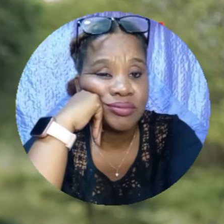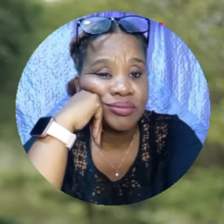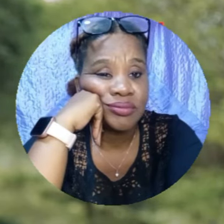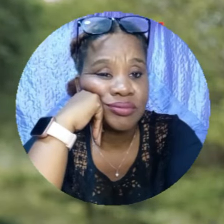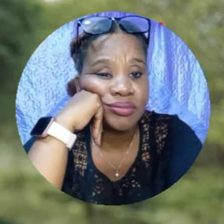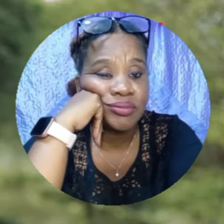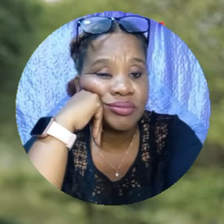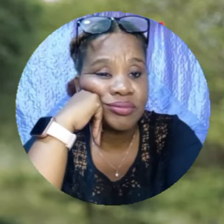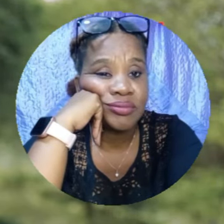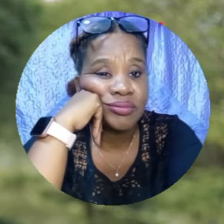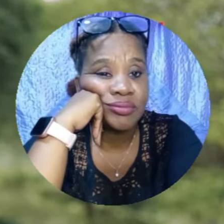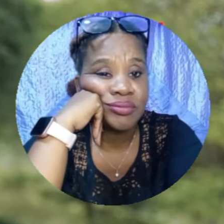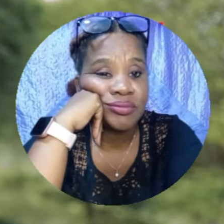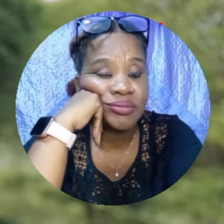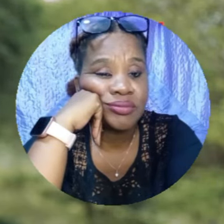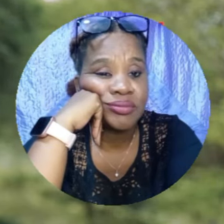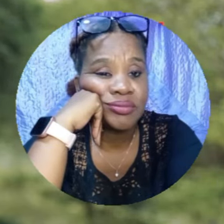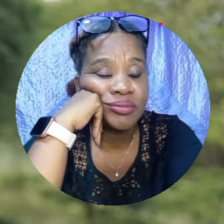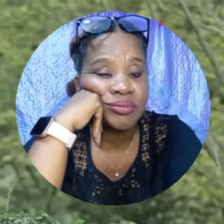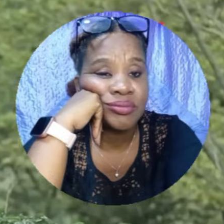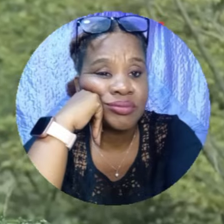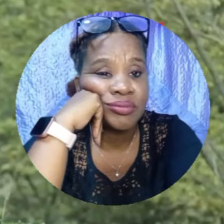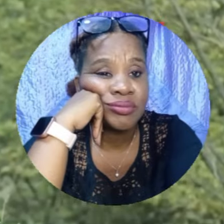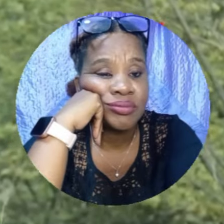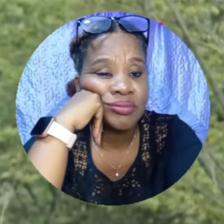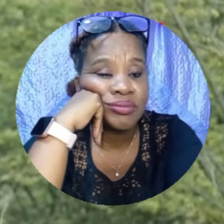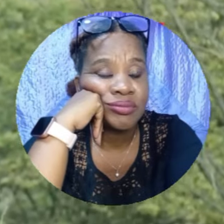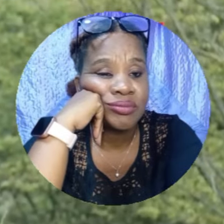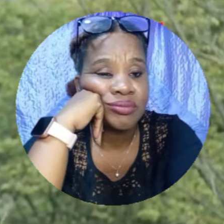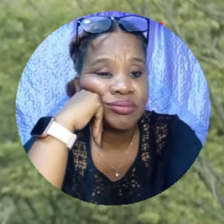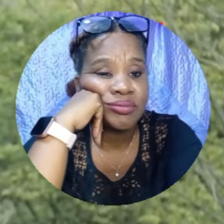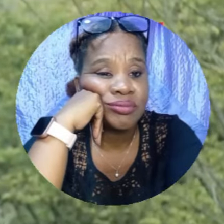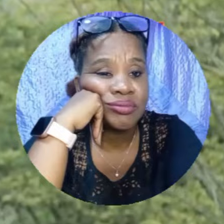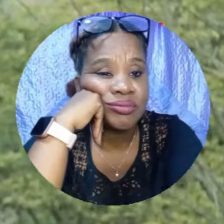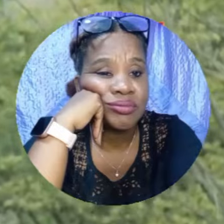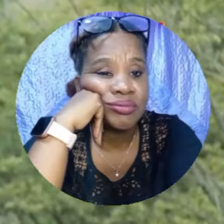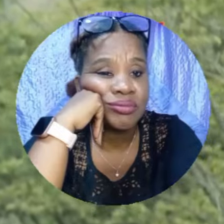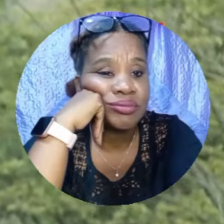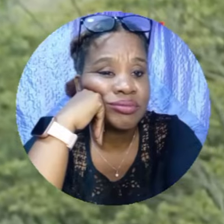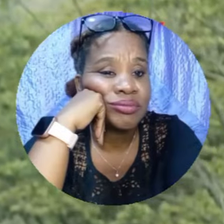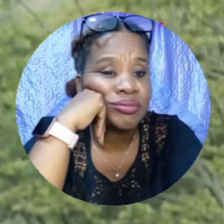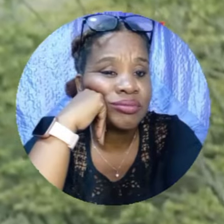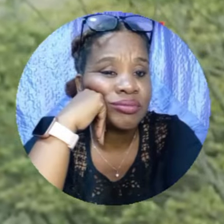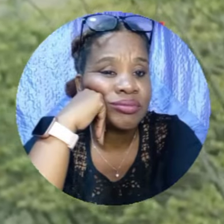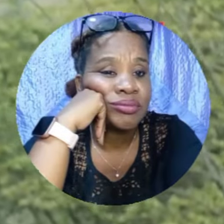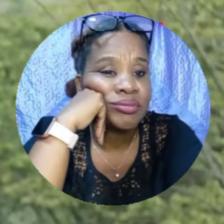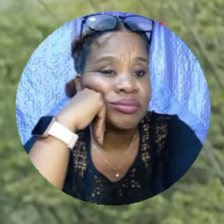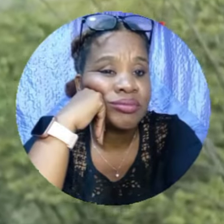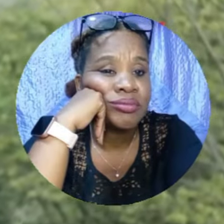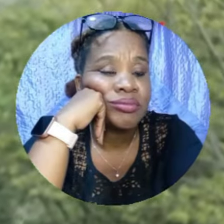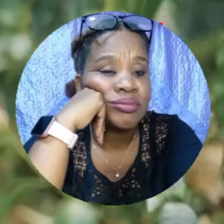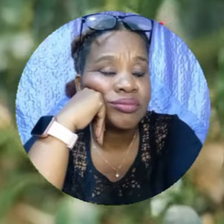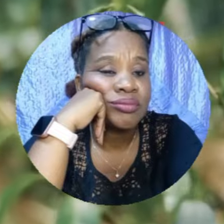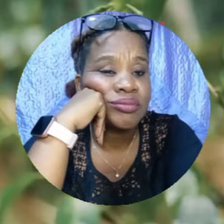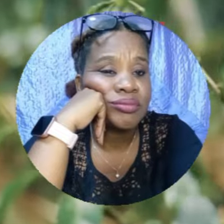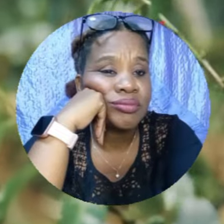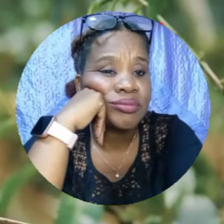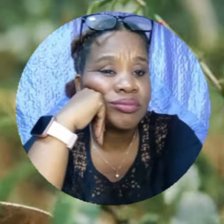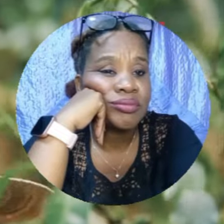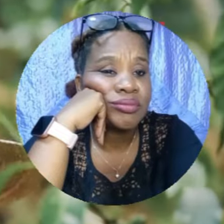para obtener después lo que nosotros llamamos enriquecimiento de suelo. Aquí tenemos una variedad de café de